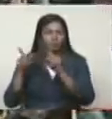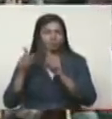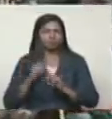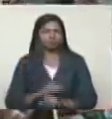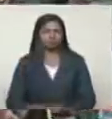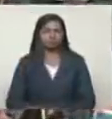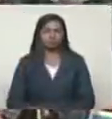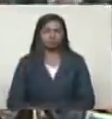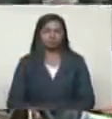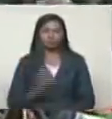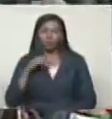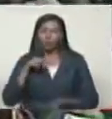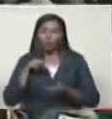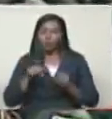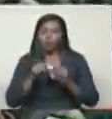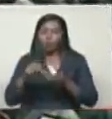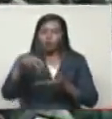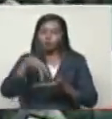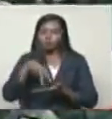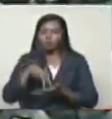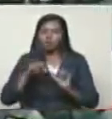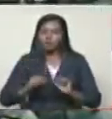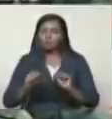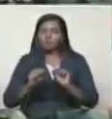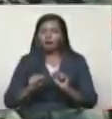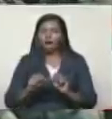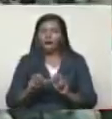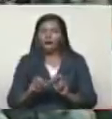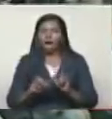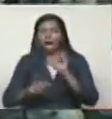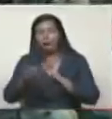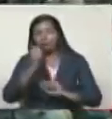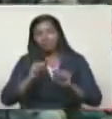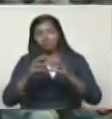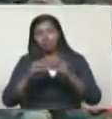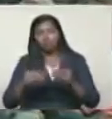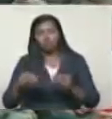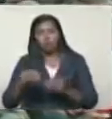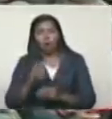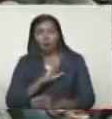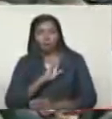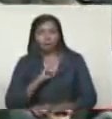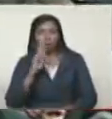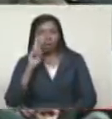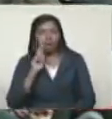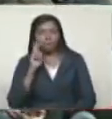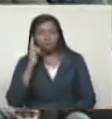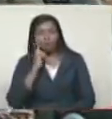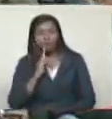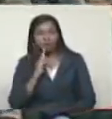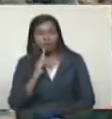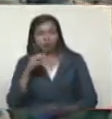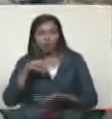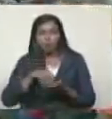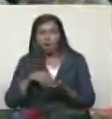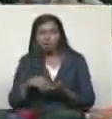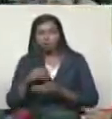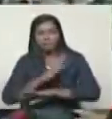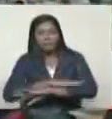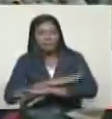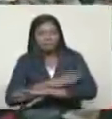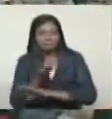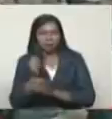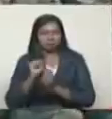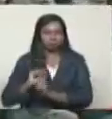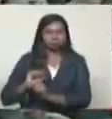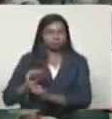Se mantienen firmes en respaldo a la doctrina bolivariana y exaltan el carácter